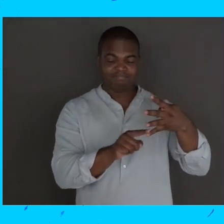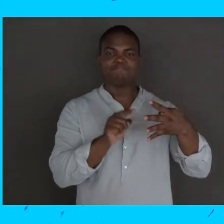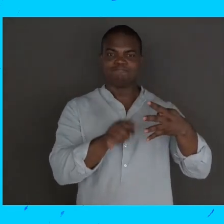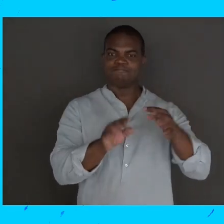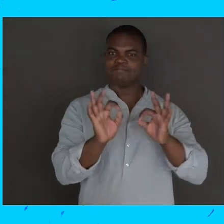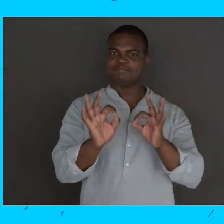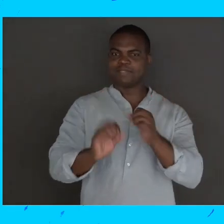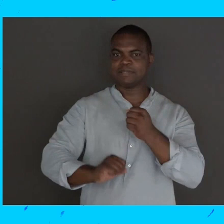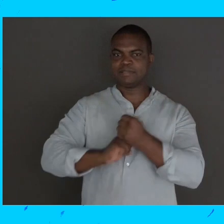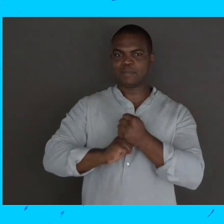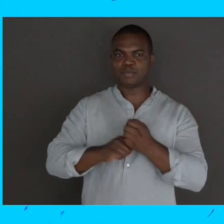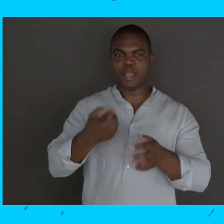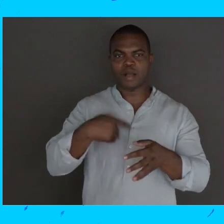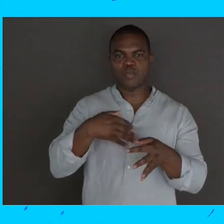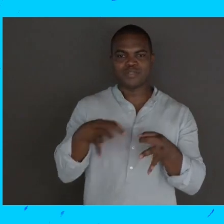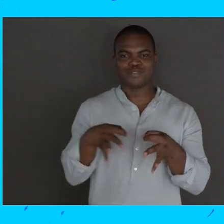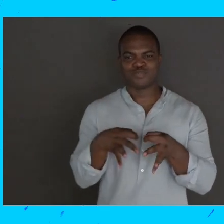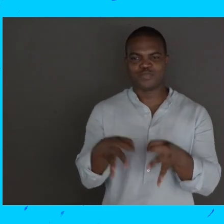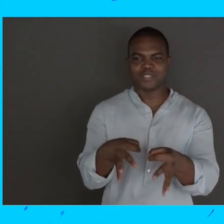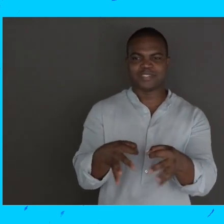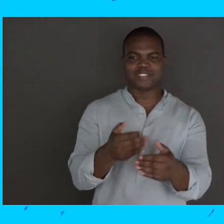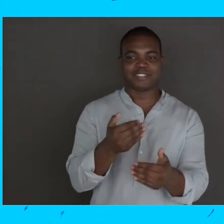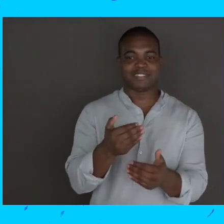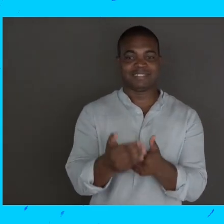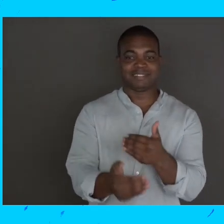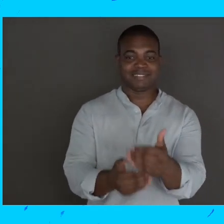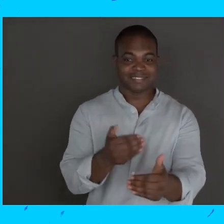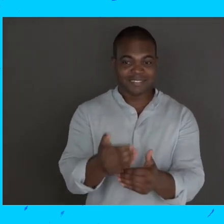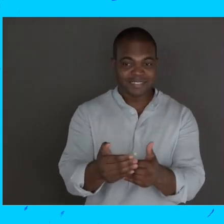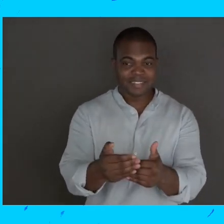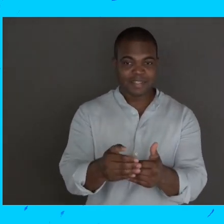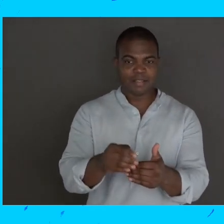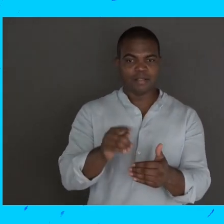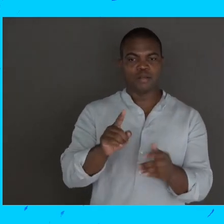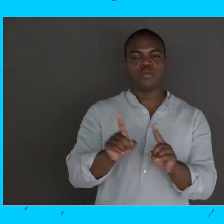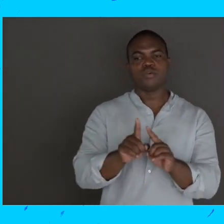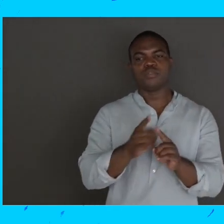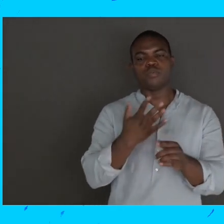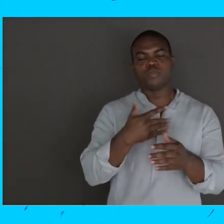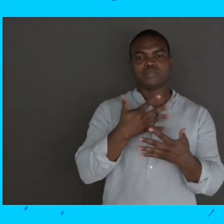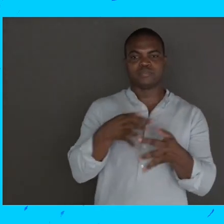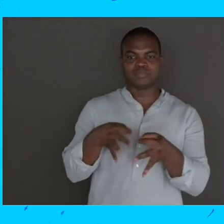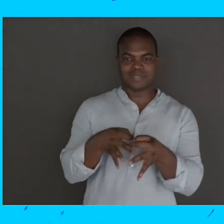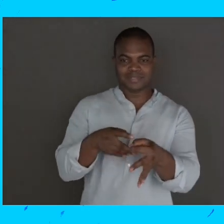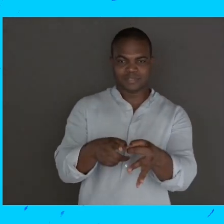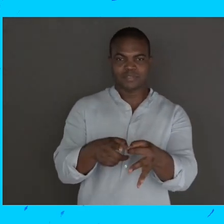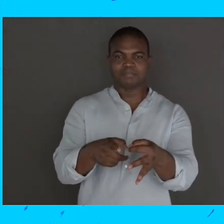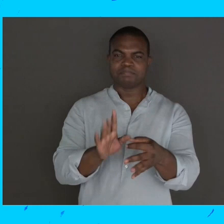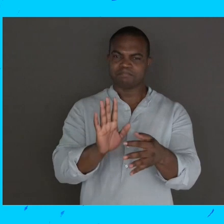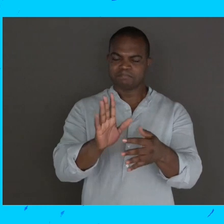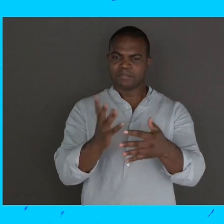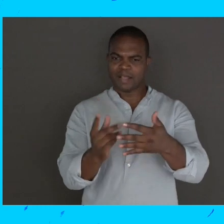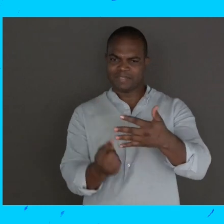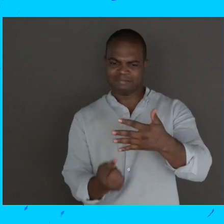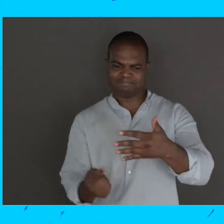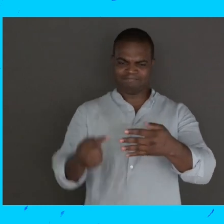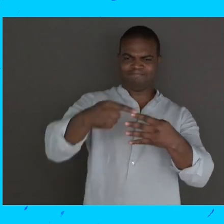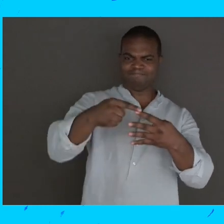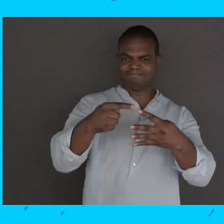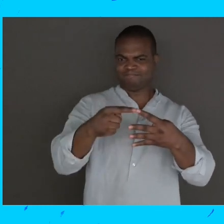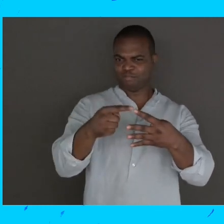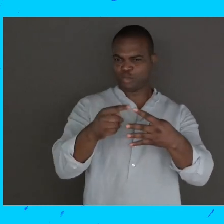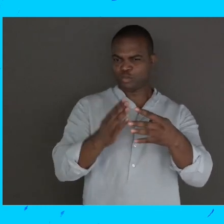tiene varios programas y políticas trabajando para garantizar el bienestar de nuestros jóvenes.